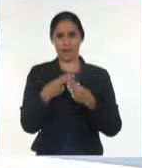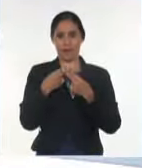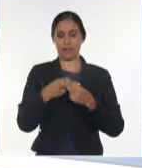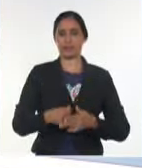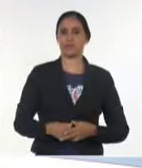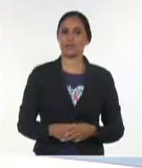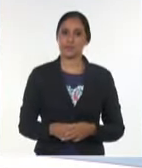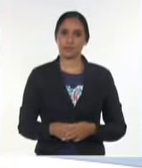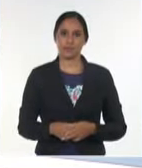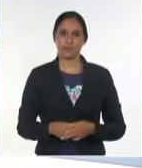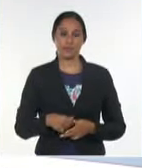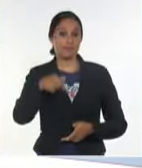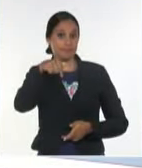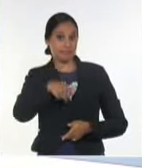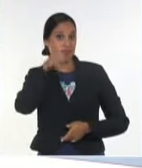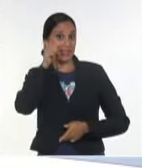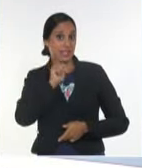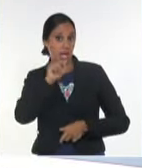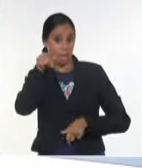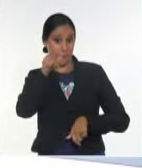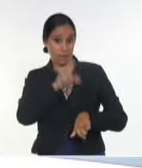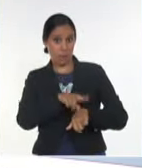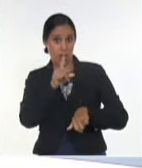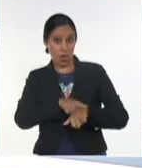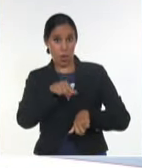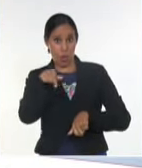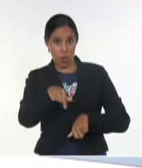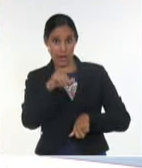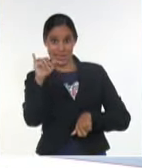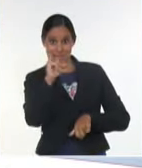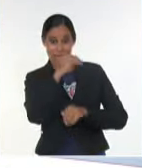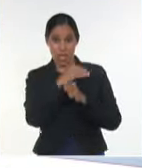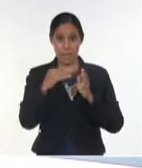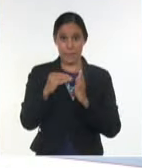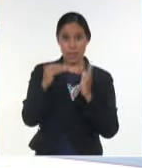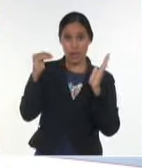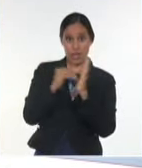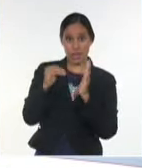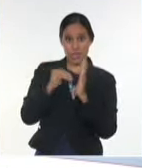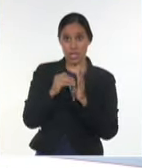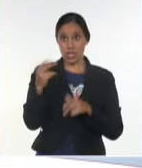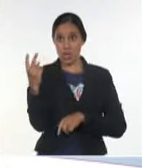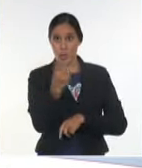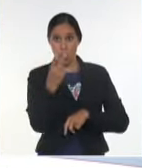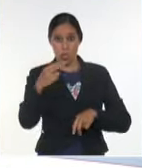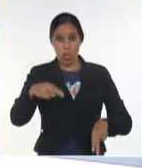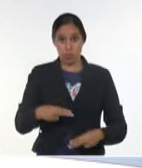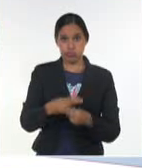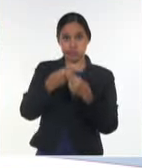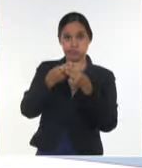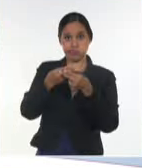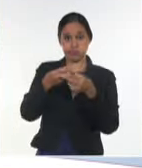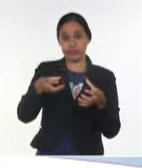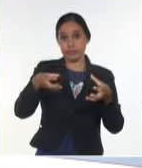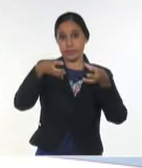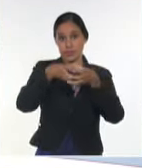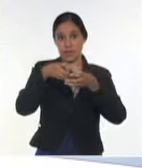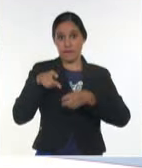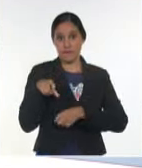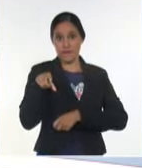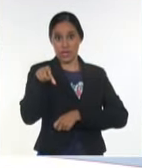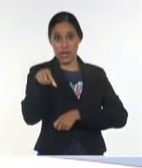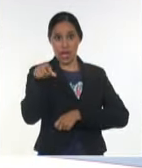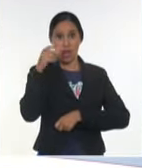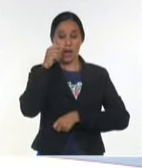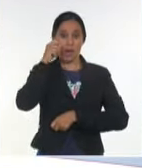Este sábado a la misma hora, 6:30 de la tarde, estos equipos efectuarán el cuarto desafío de la final. Los dirigidos por Aveisi Pantoja